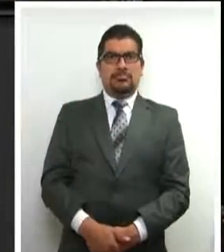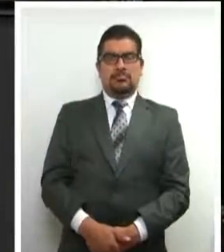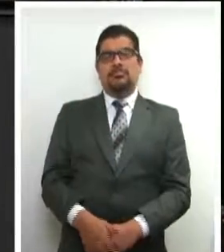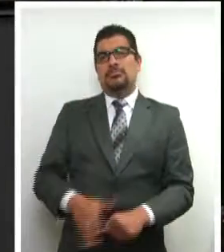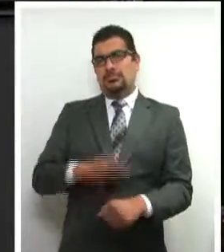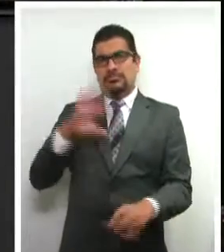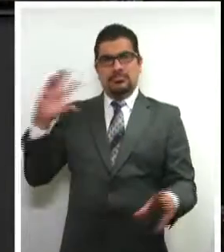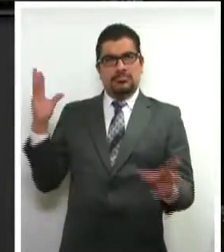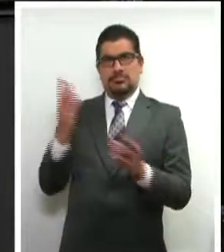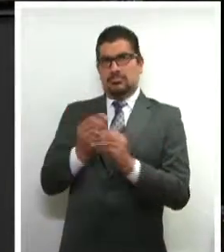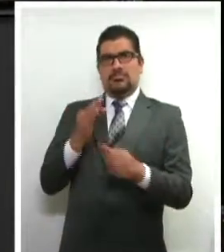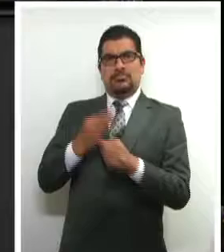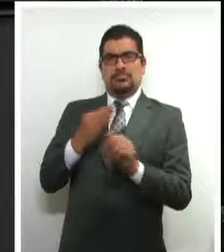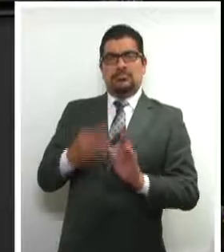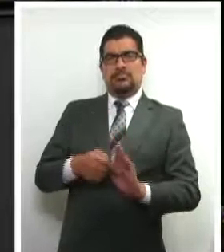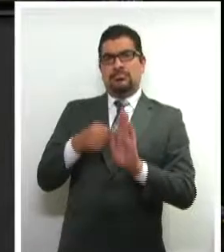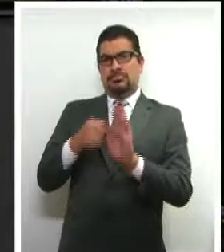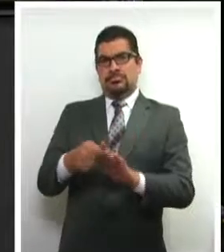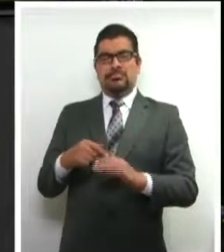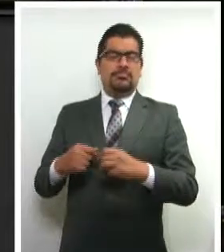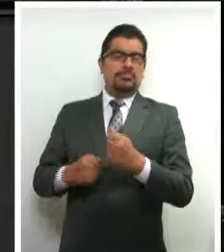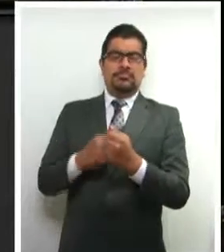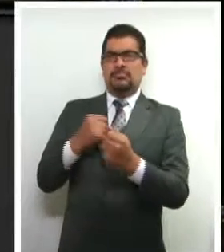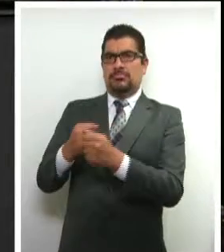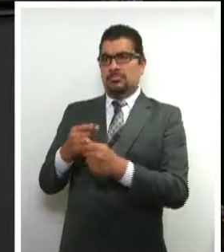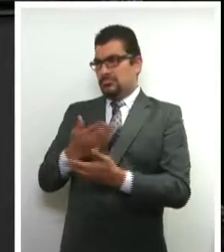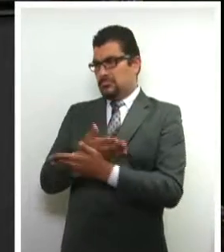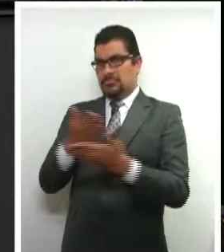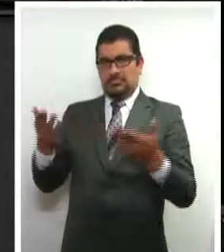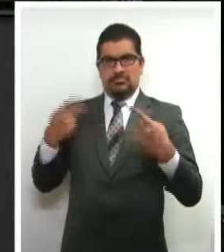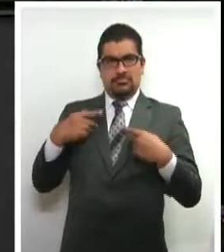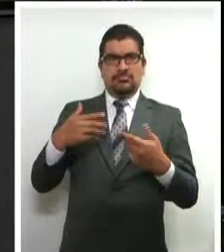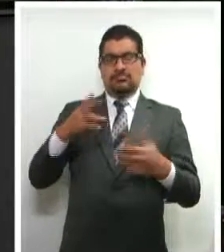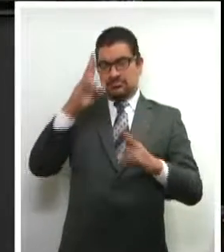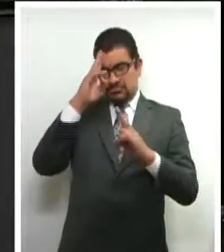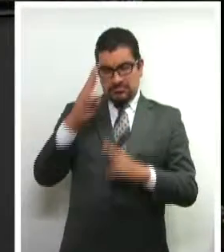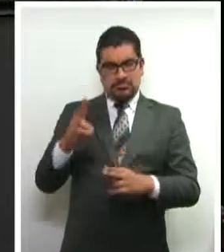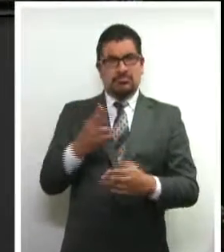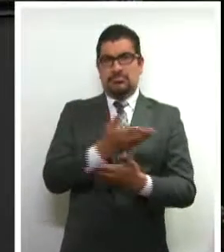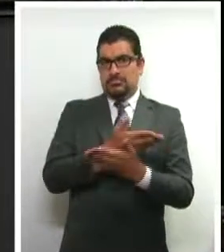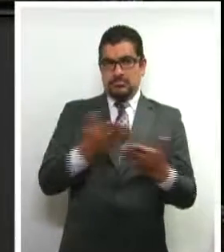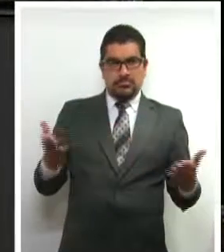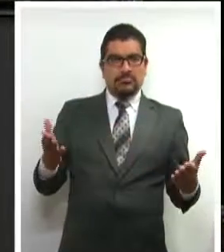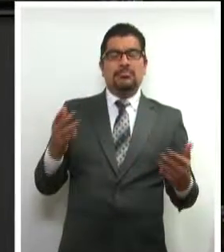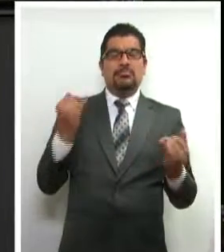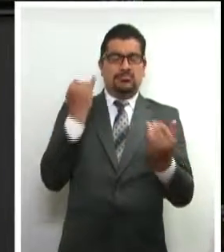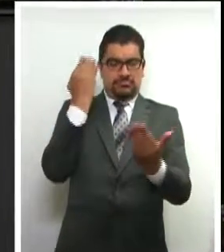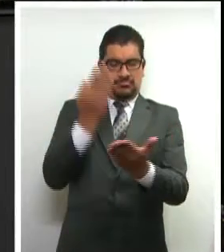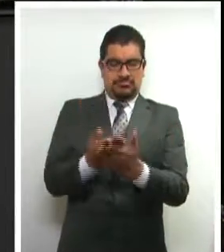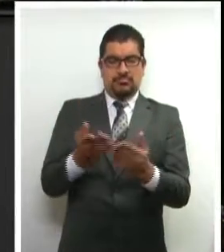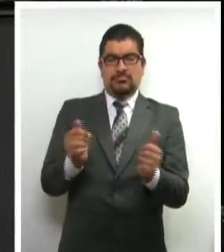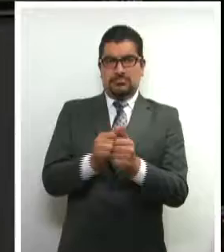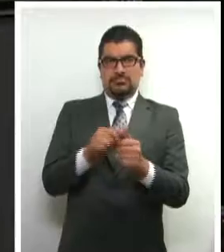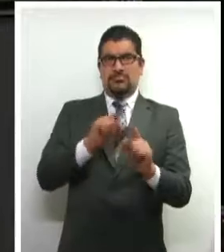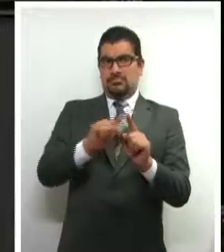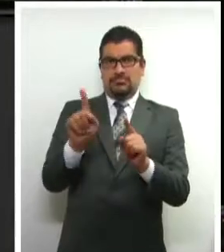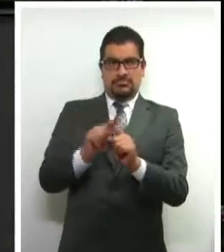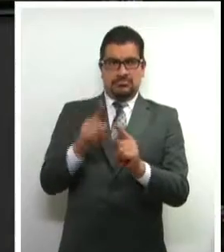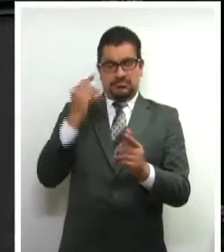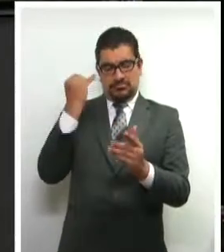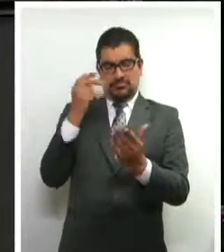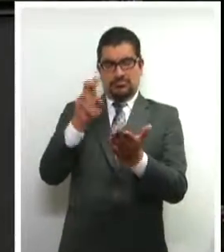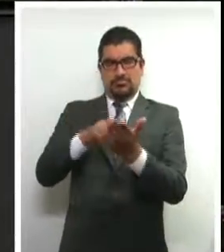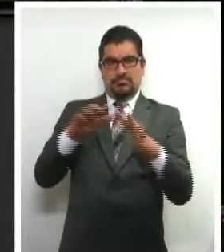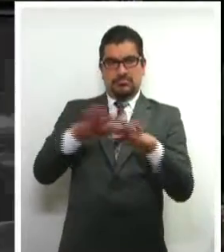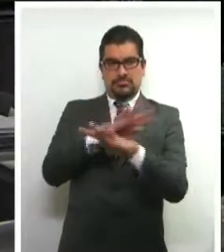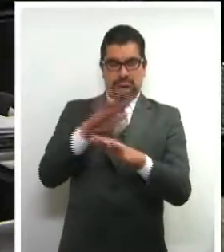Por todo lo anteriormente expuesto y fundado, se somete a esta soberanía la siguiente iniciativa con proyecto de decreto por el